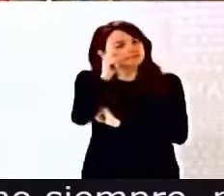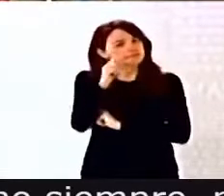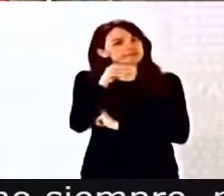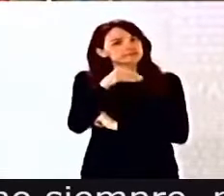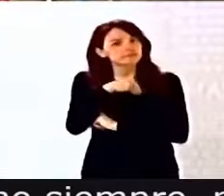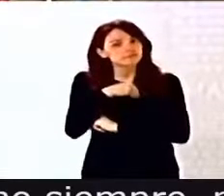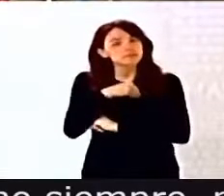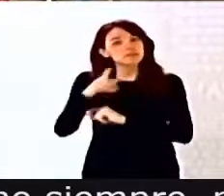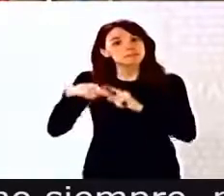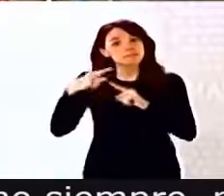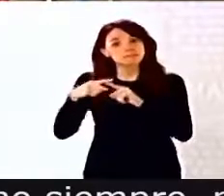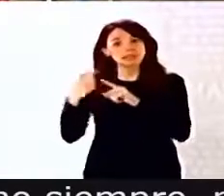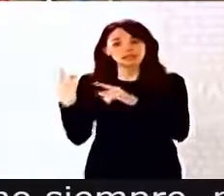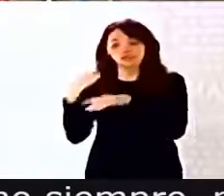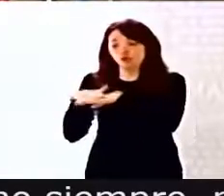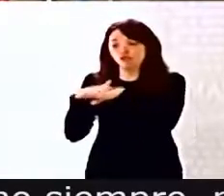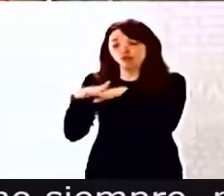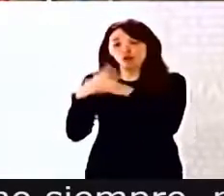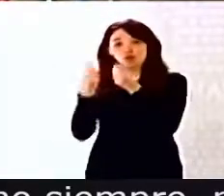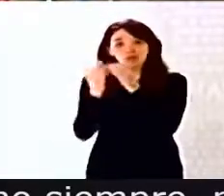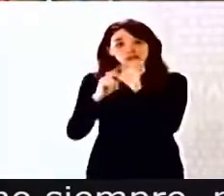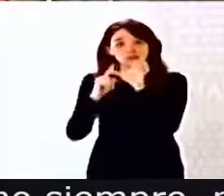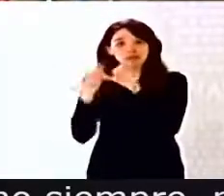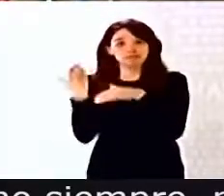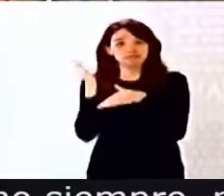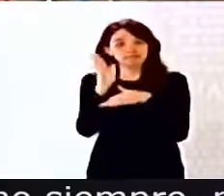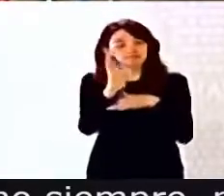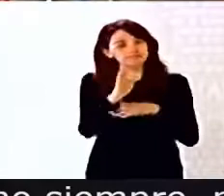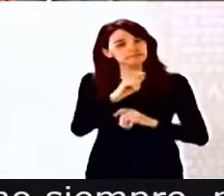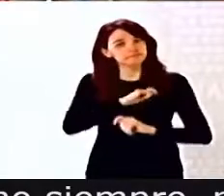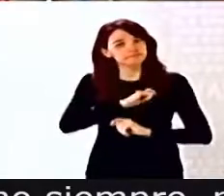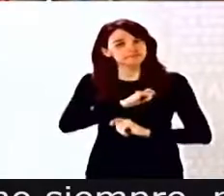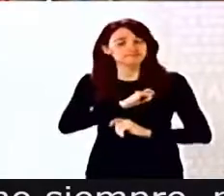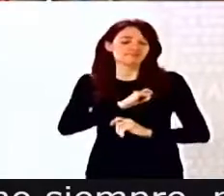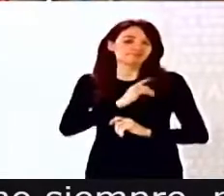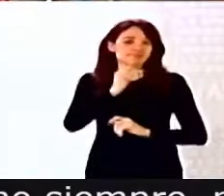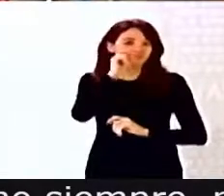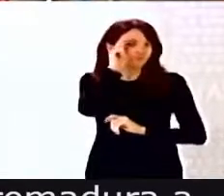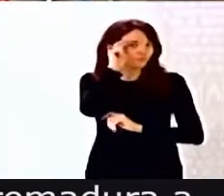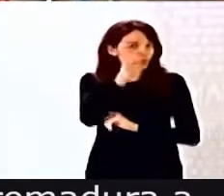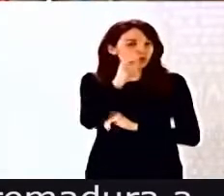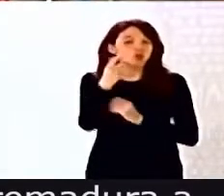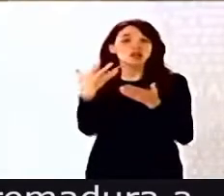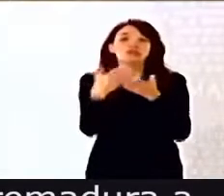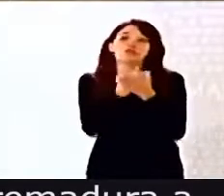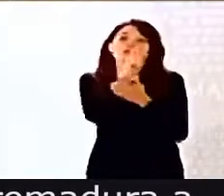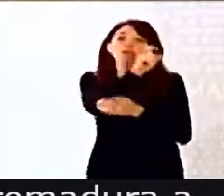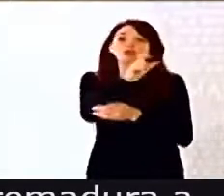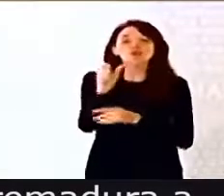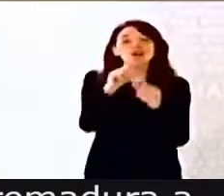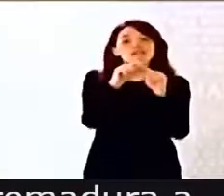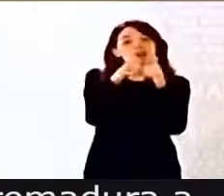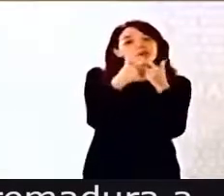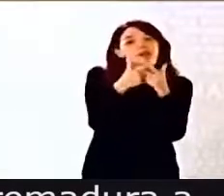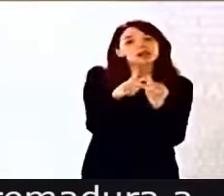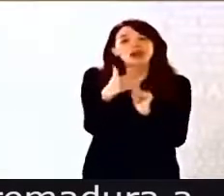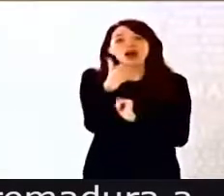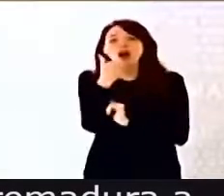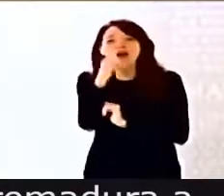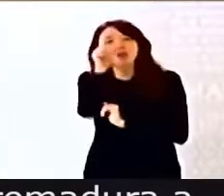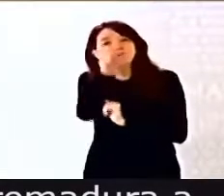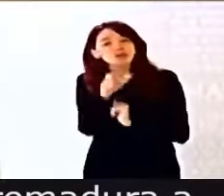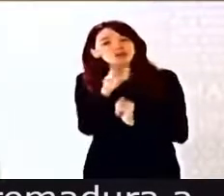condolencias del Gobierno de la Junta de Extremadura a todos aquellos familiares, aquellos seres queridos de aquellas personas que,